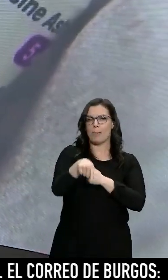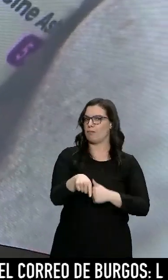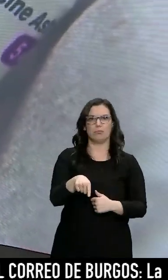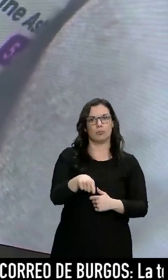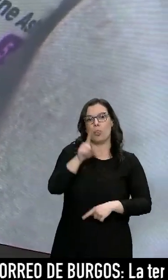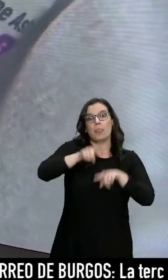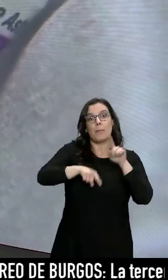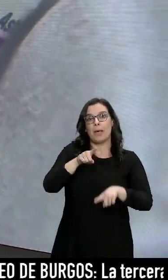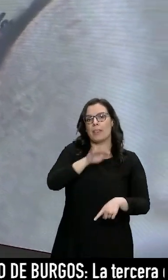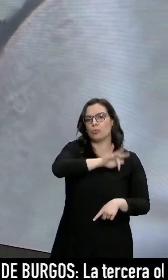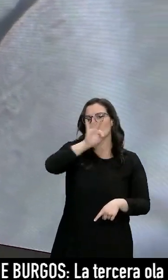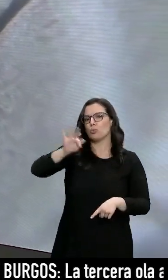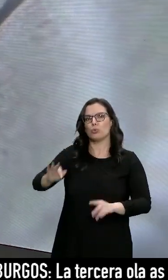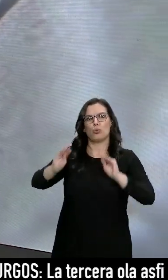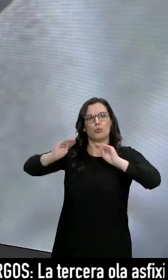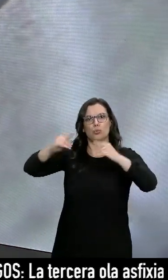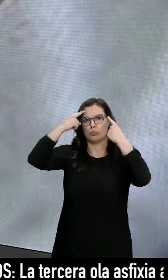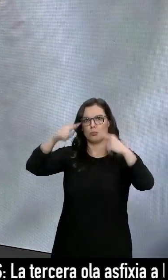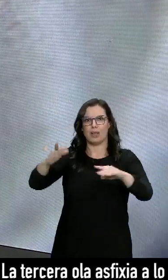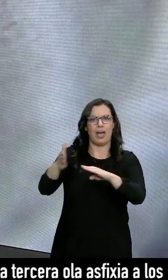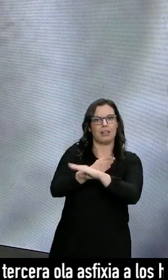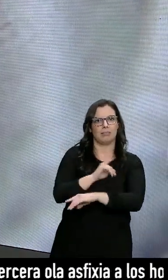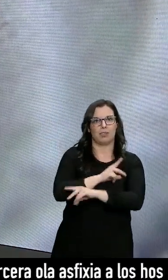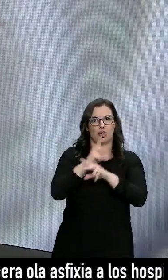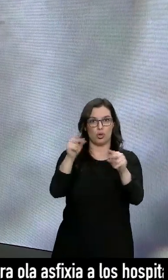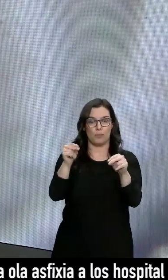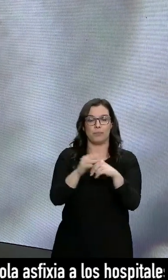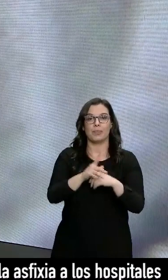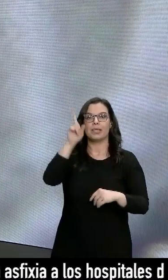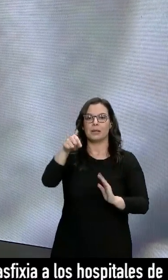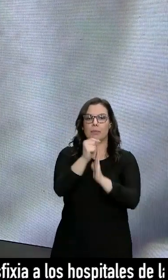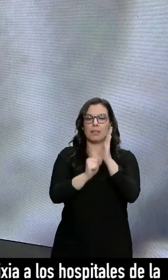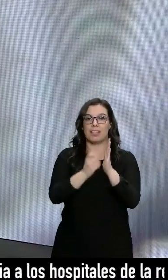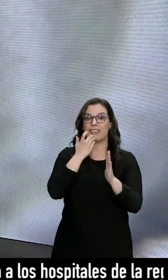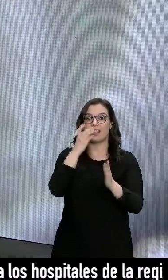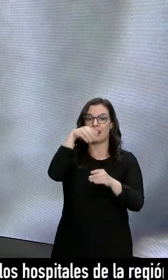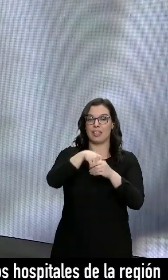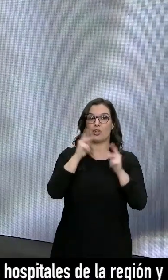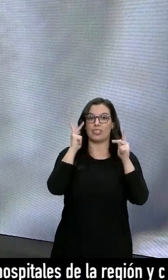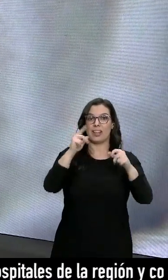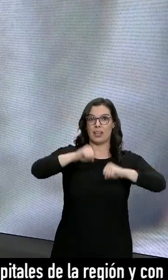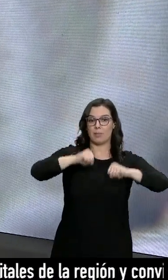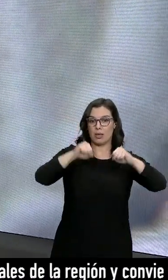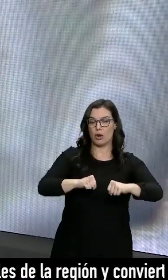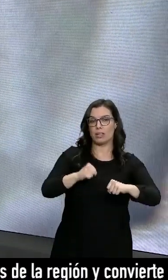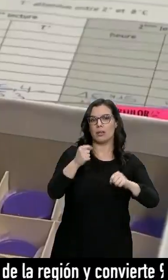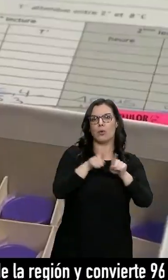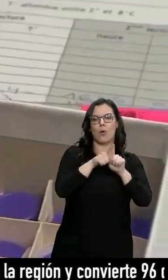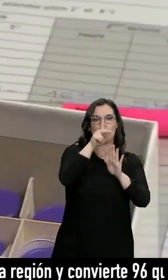el protocolo y no antes. También habrá medidas para las residencias de mayores que vacunen de forma indebida.